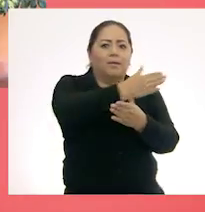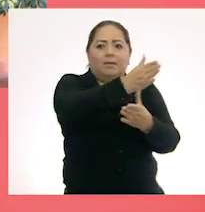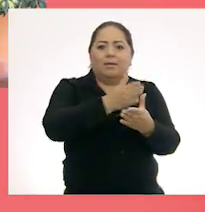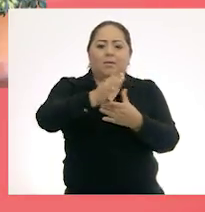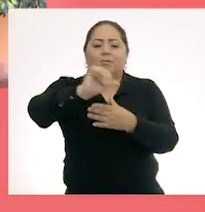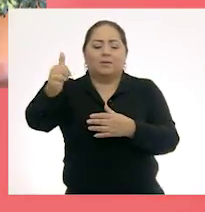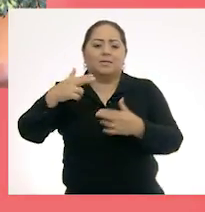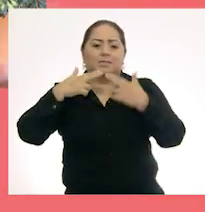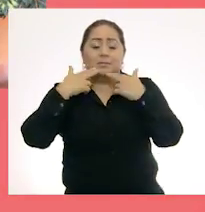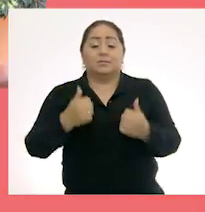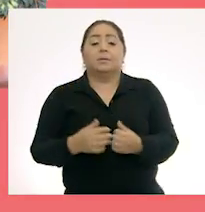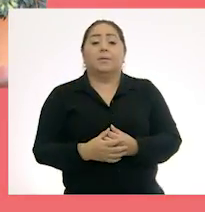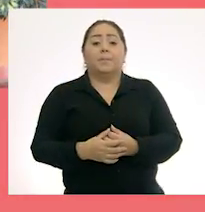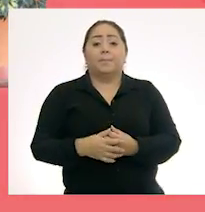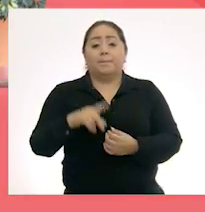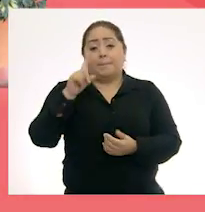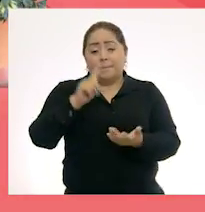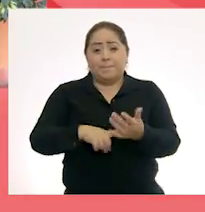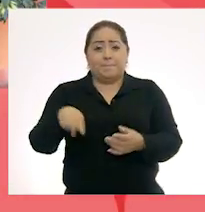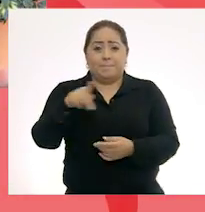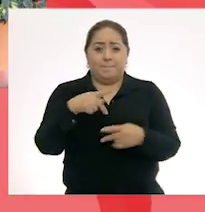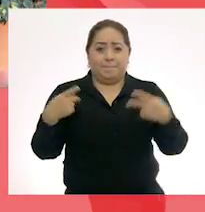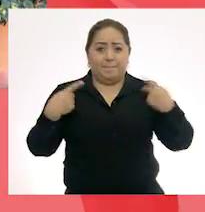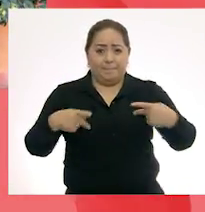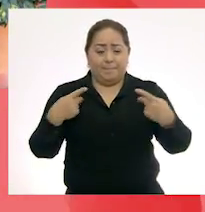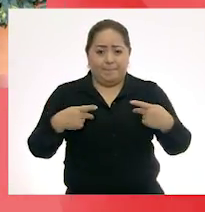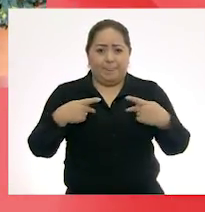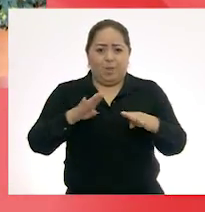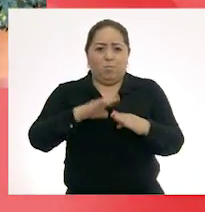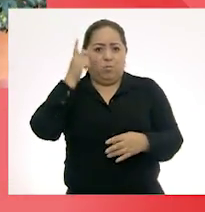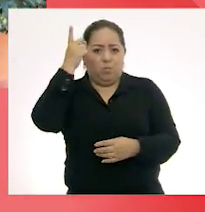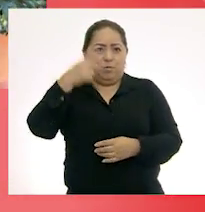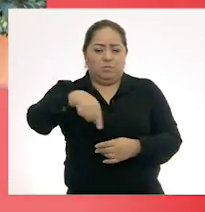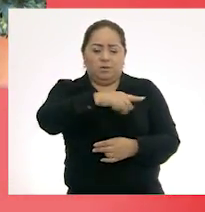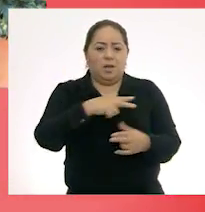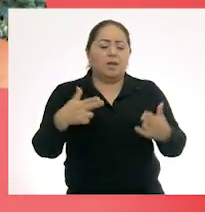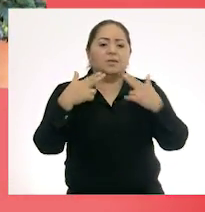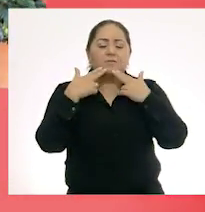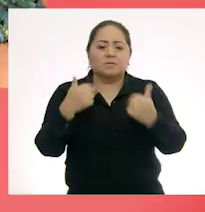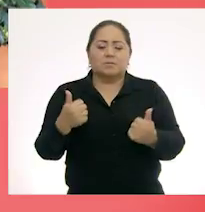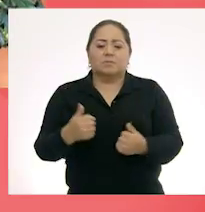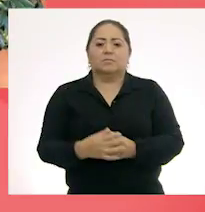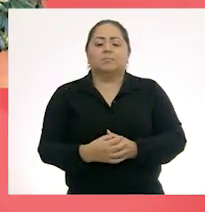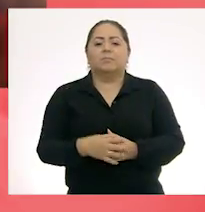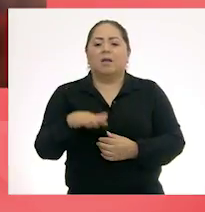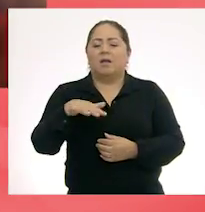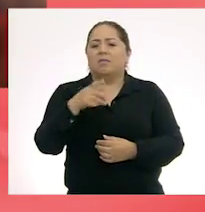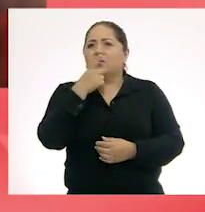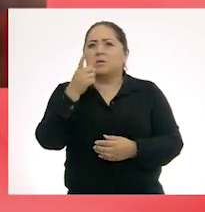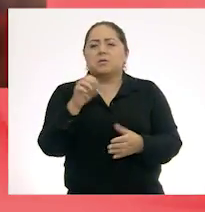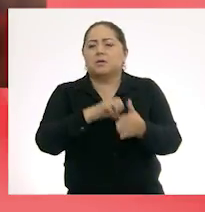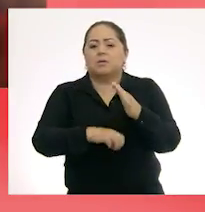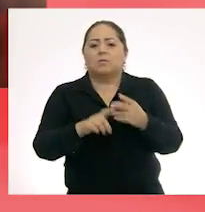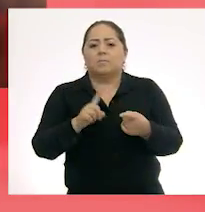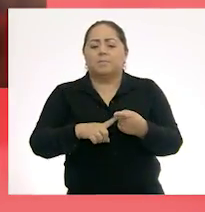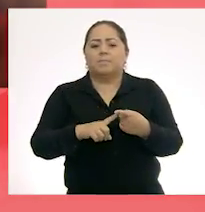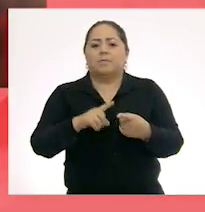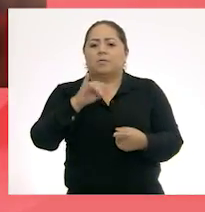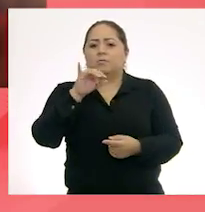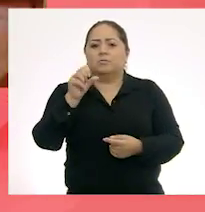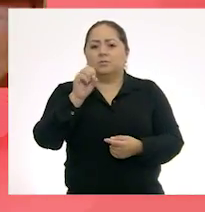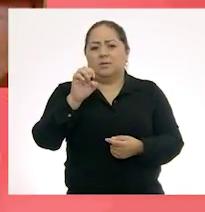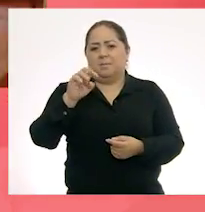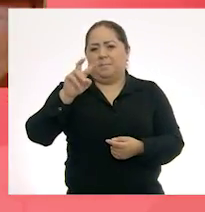referencias. Los personajes que han tenido posesión o han sido propietarios de la hacienda, mencionamos a la ilustre doña